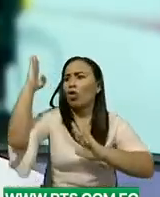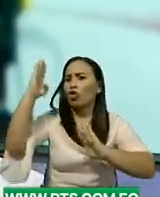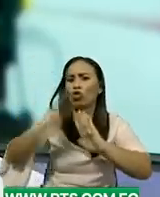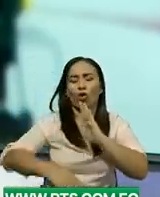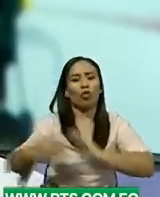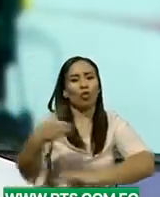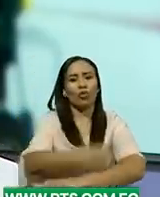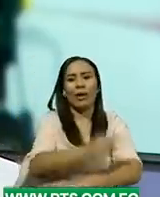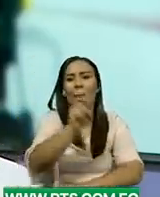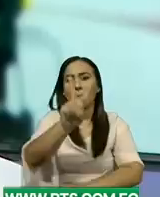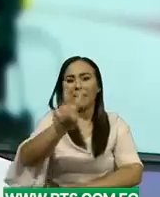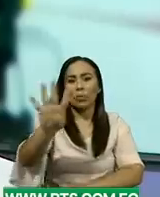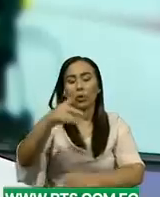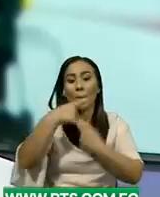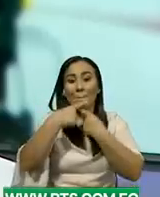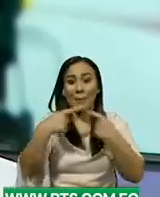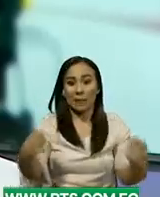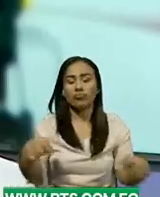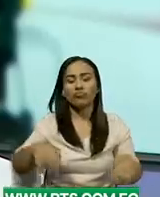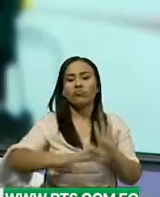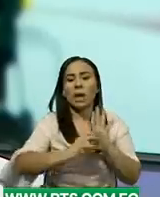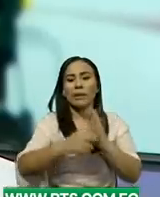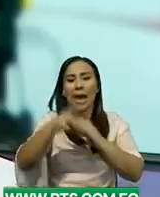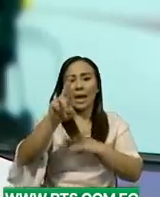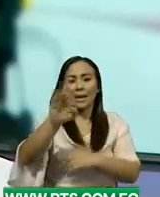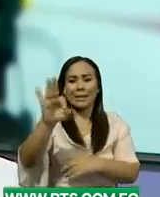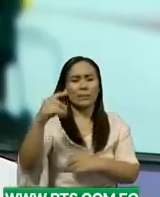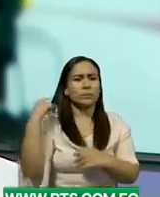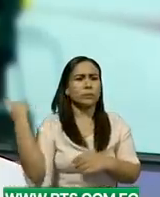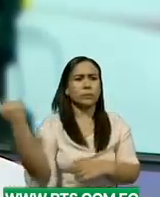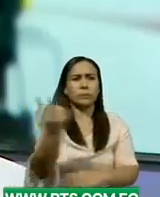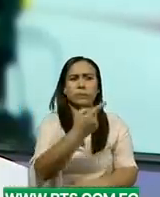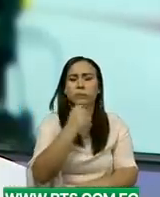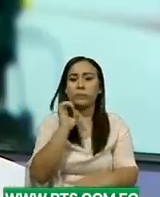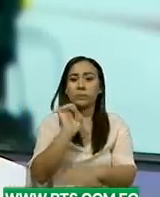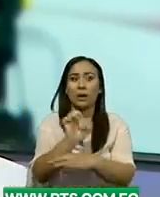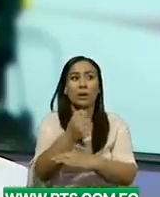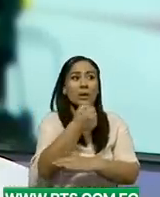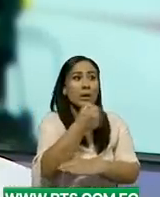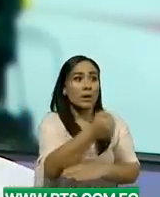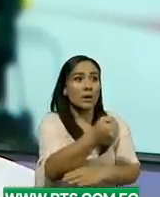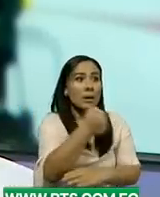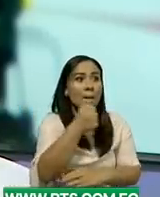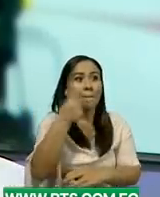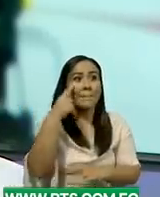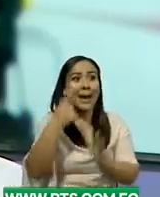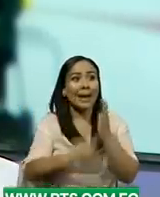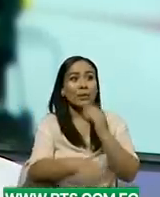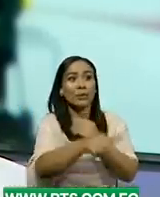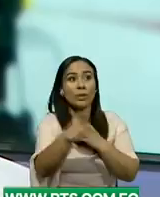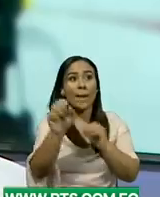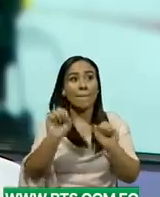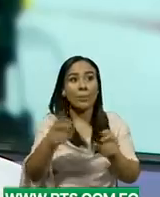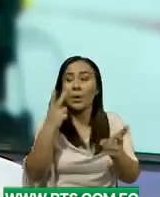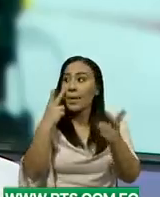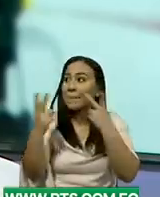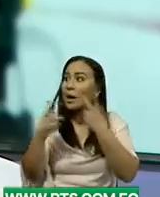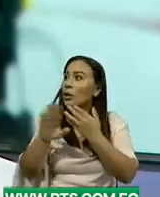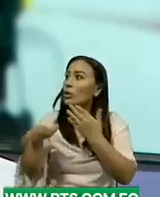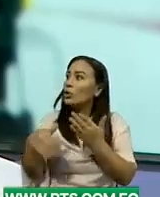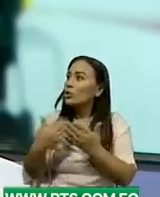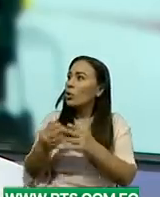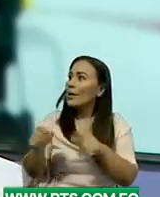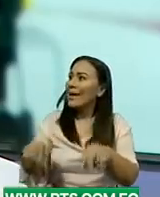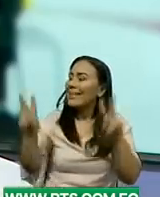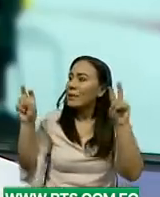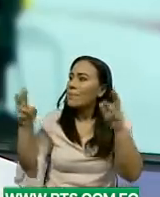domingo 24 de marzo. RTS cuenta con cobertura nacional para mostrarles todas las incidencias en torno